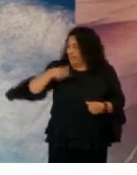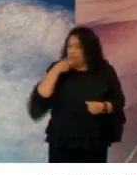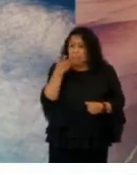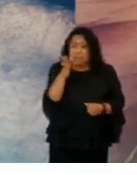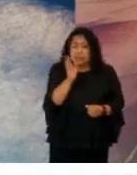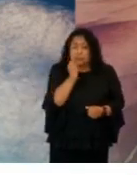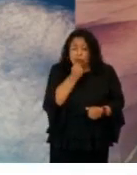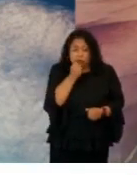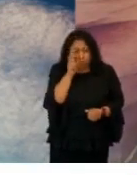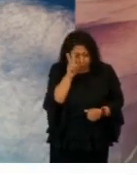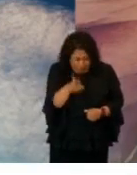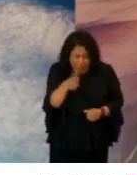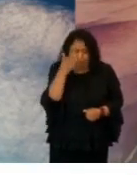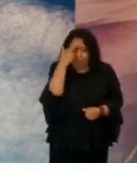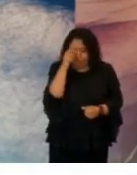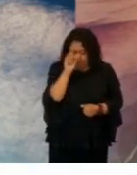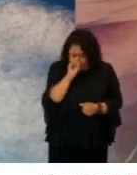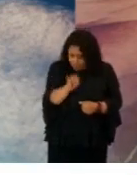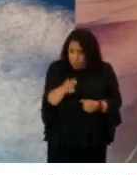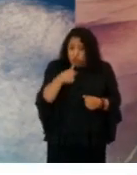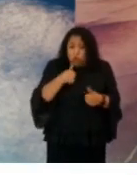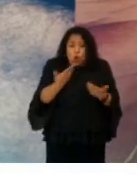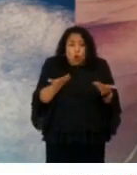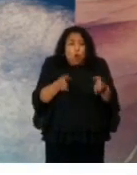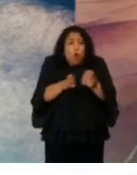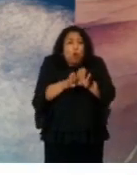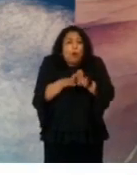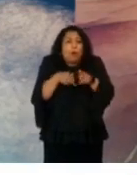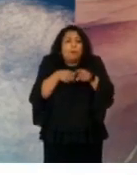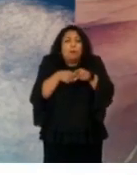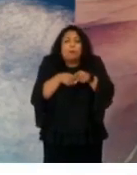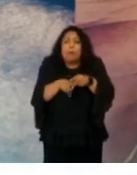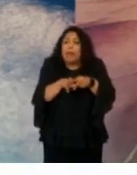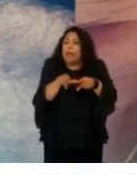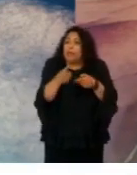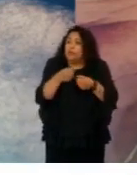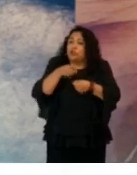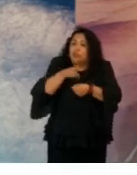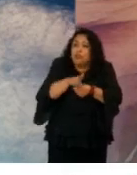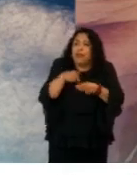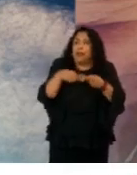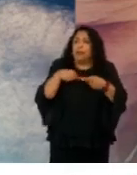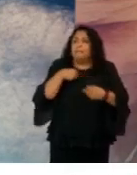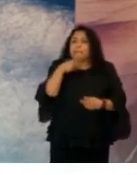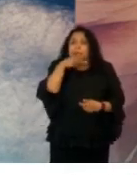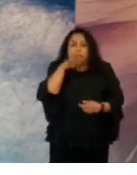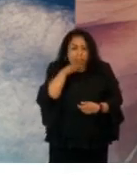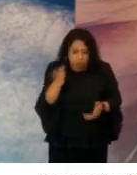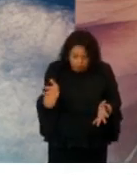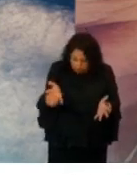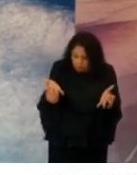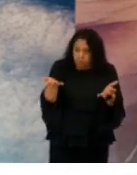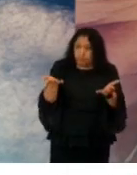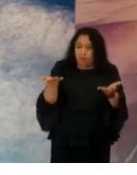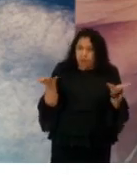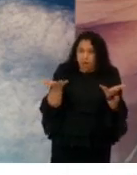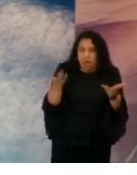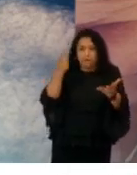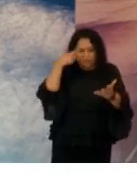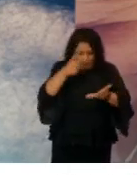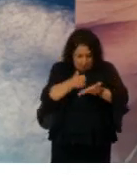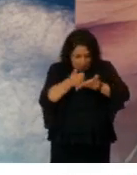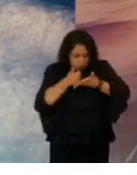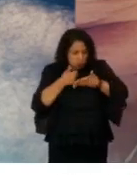muy bien. ¿Cómo activo a la sociedad, a mis pares, para que nos ayuden